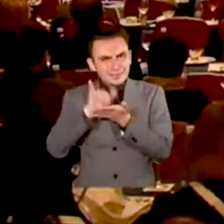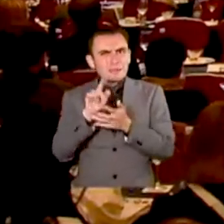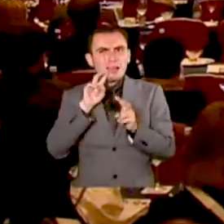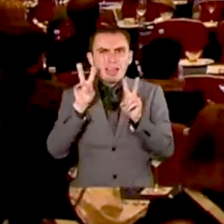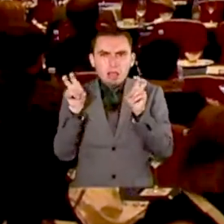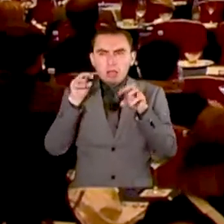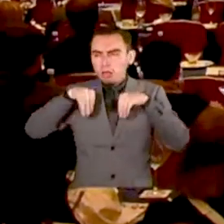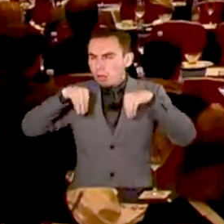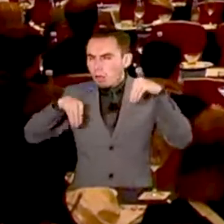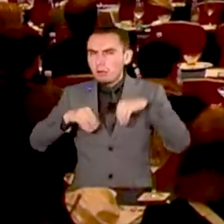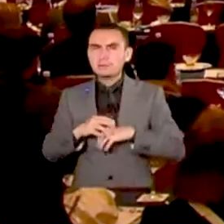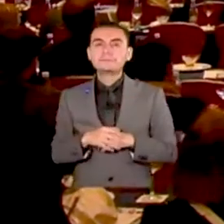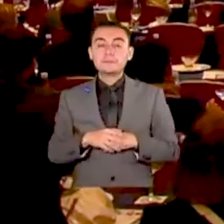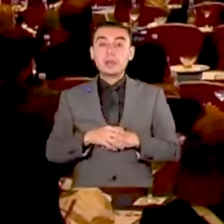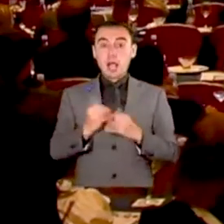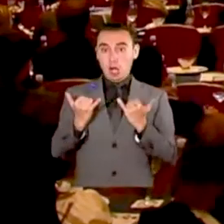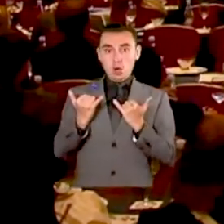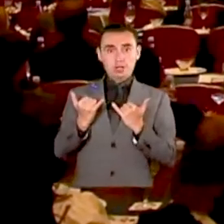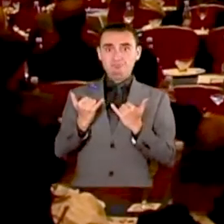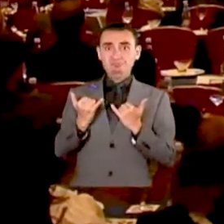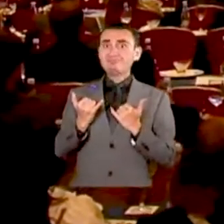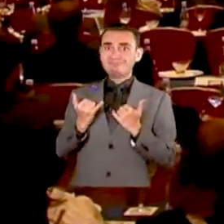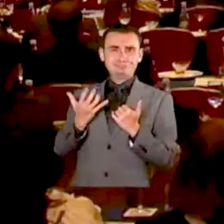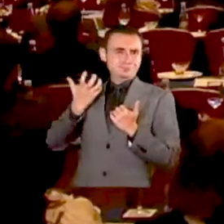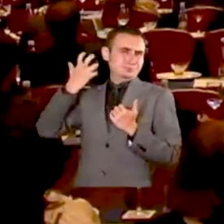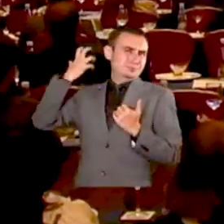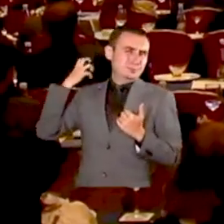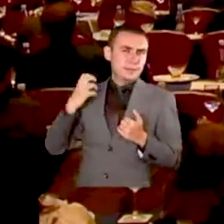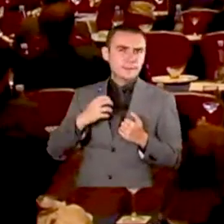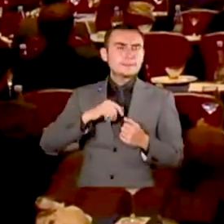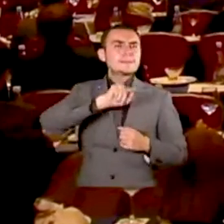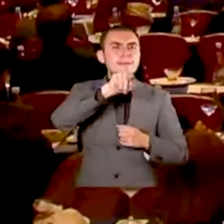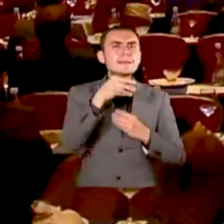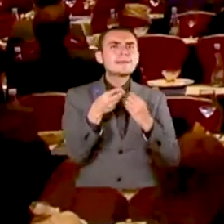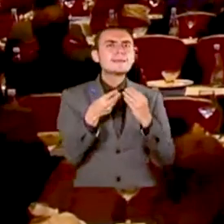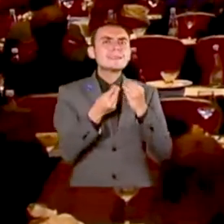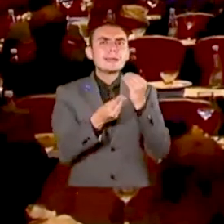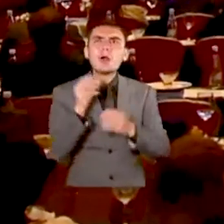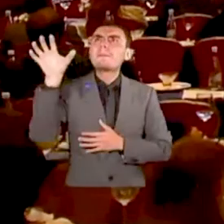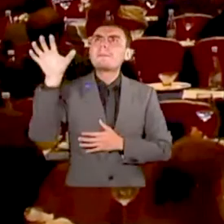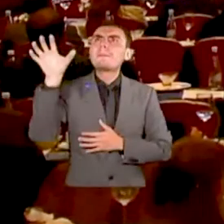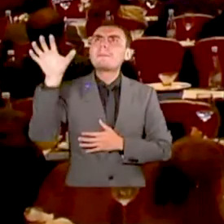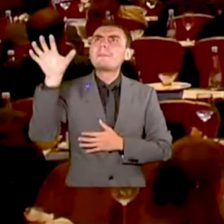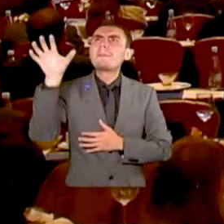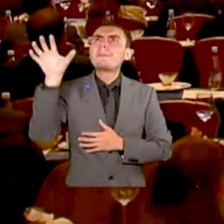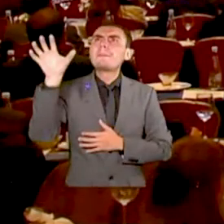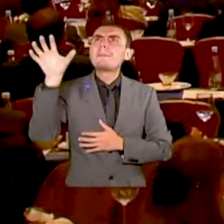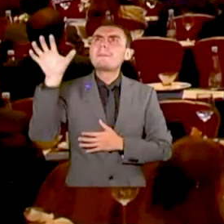creado cantidades de mecanismos para salir adelante y surte en efecto